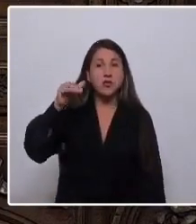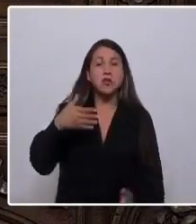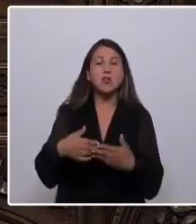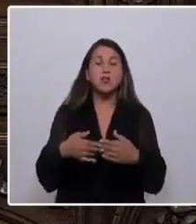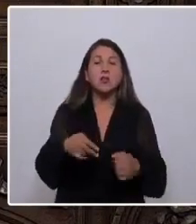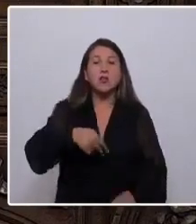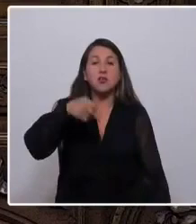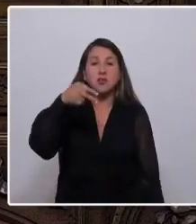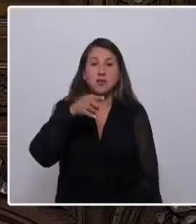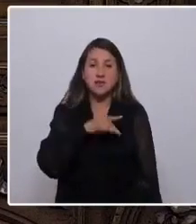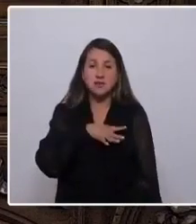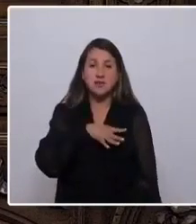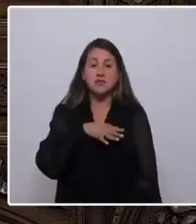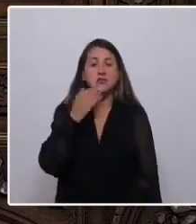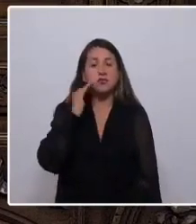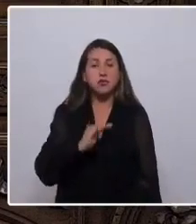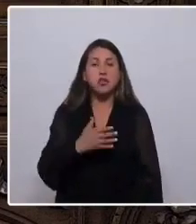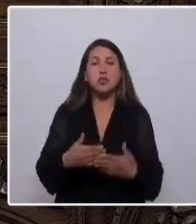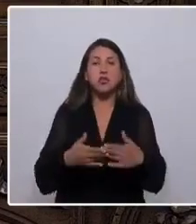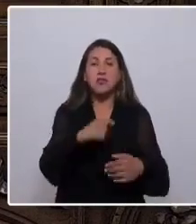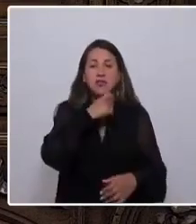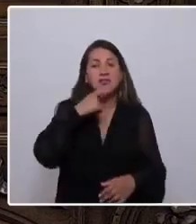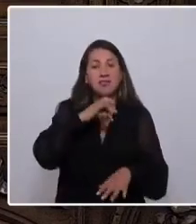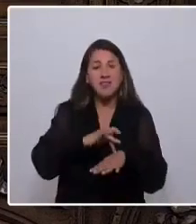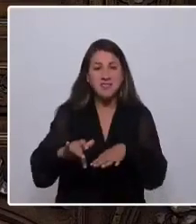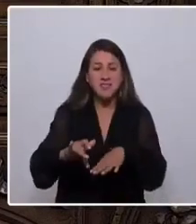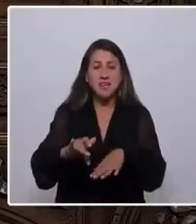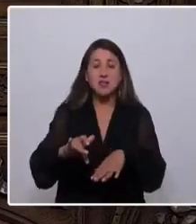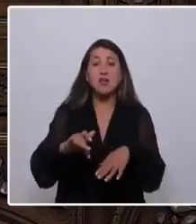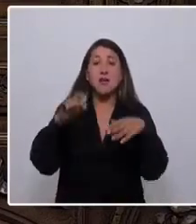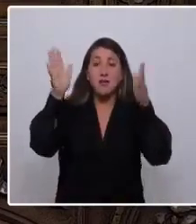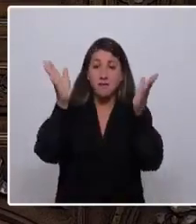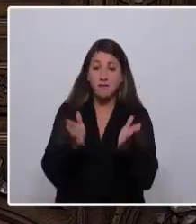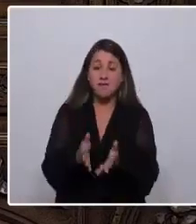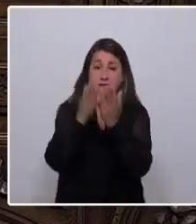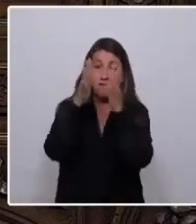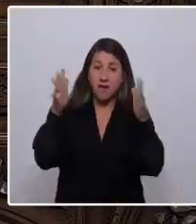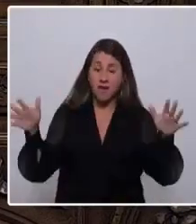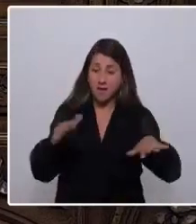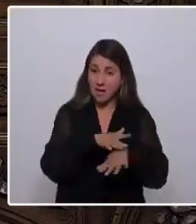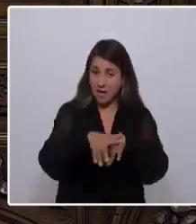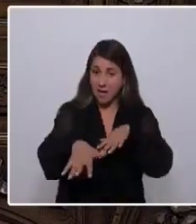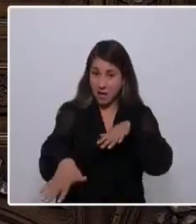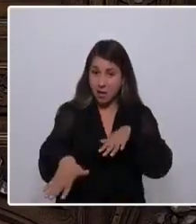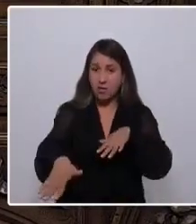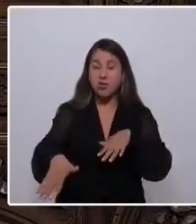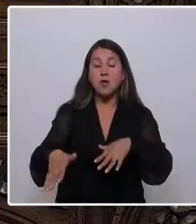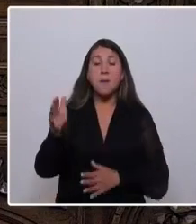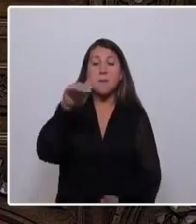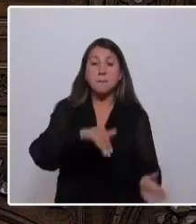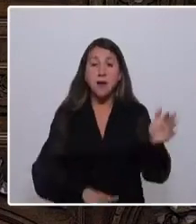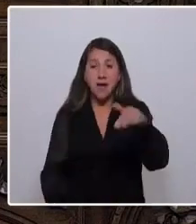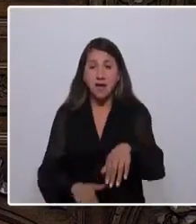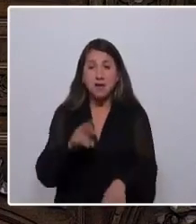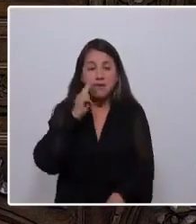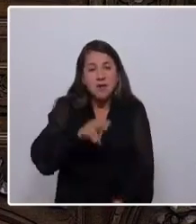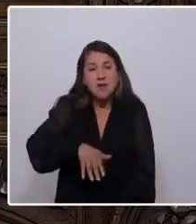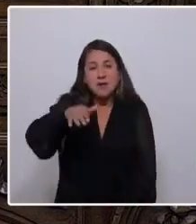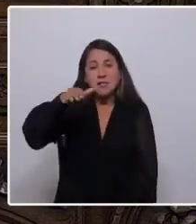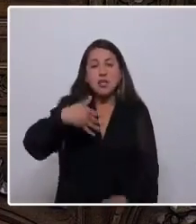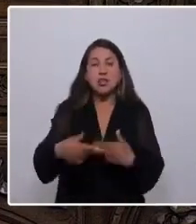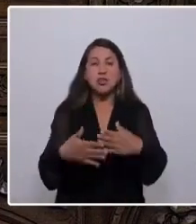Chile. Pasé mi infancia en un desierto con valles y con ríos, con playas. Crecí en